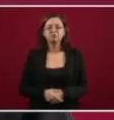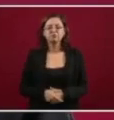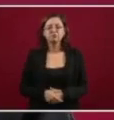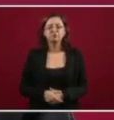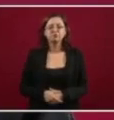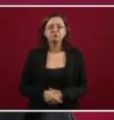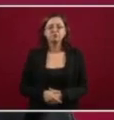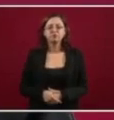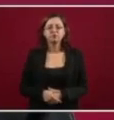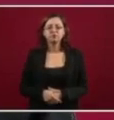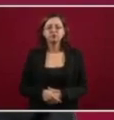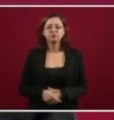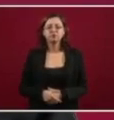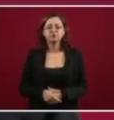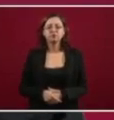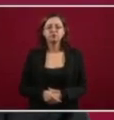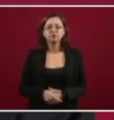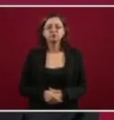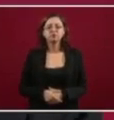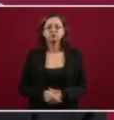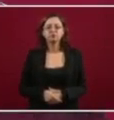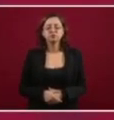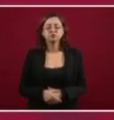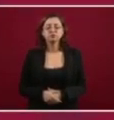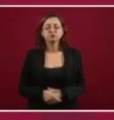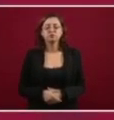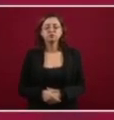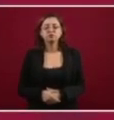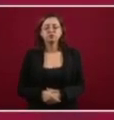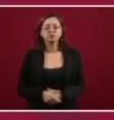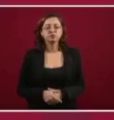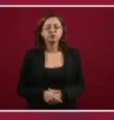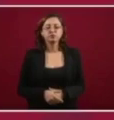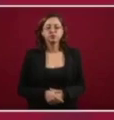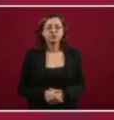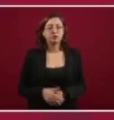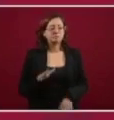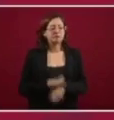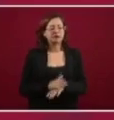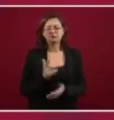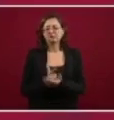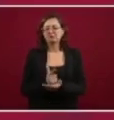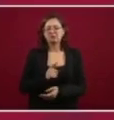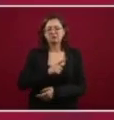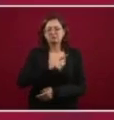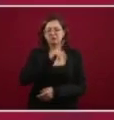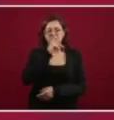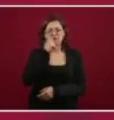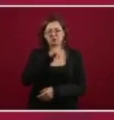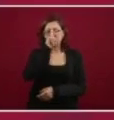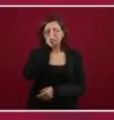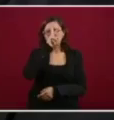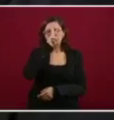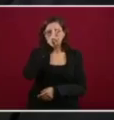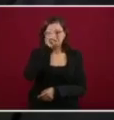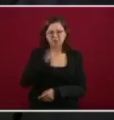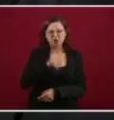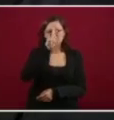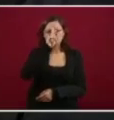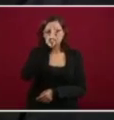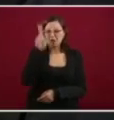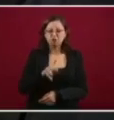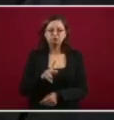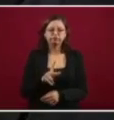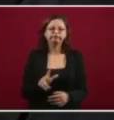convicciones. Lo peor que puede haber, lo peor que puede haber es